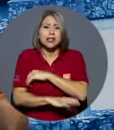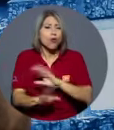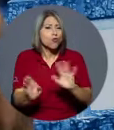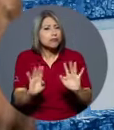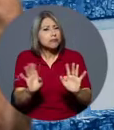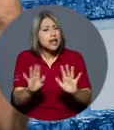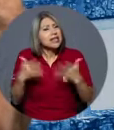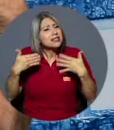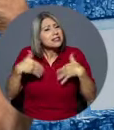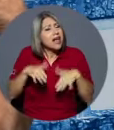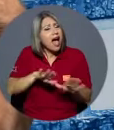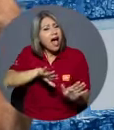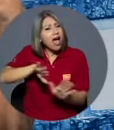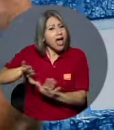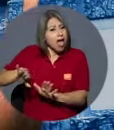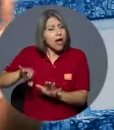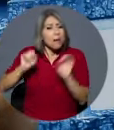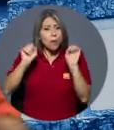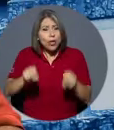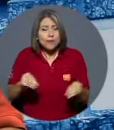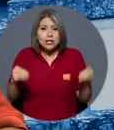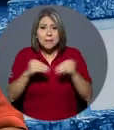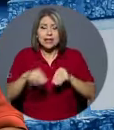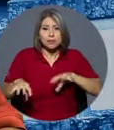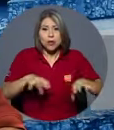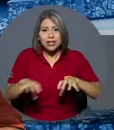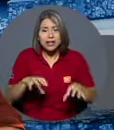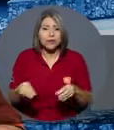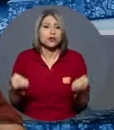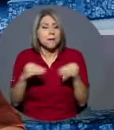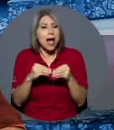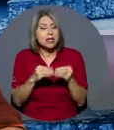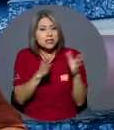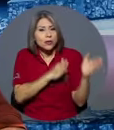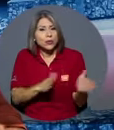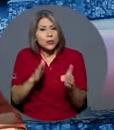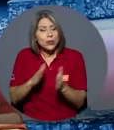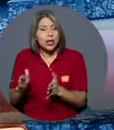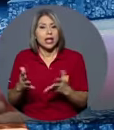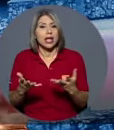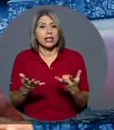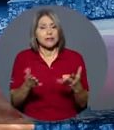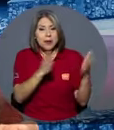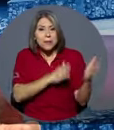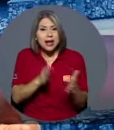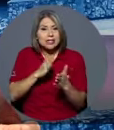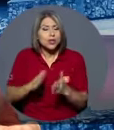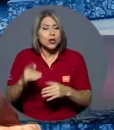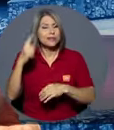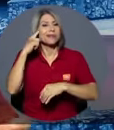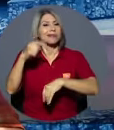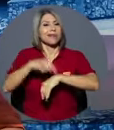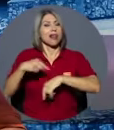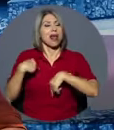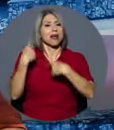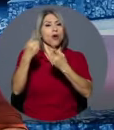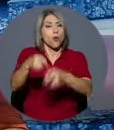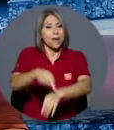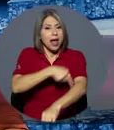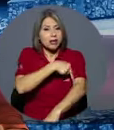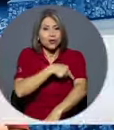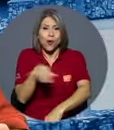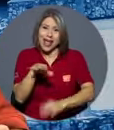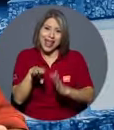ya, digamos, liberarnos de esa imagen y poder ser más proactivos, podernos preparar, que sean preparaciones a muy largo plazo como para